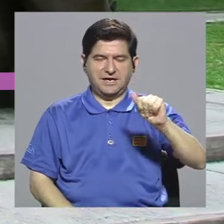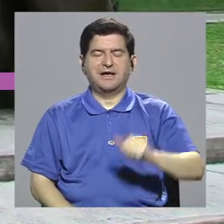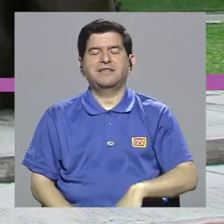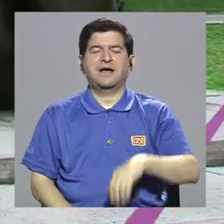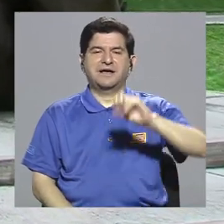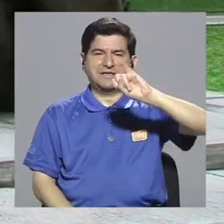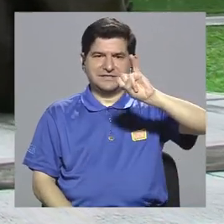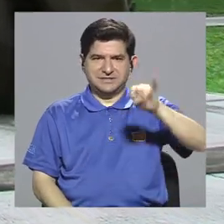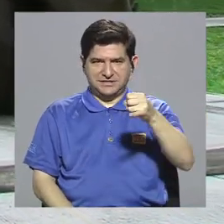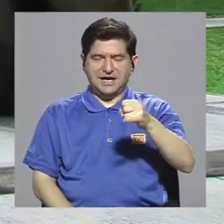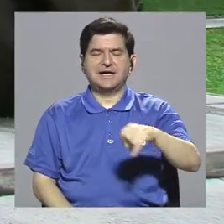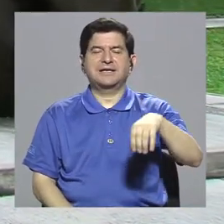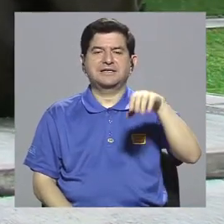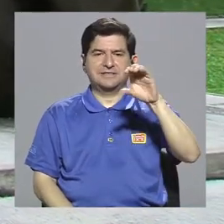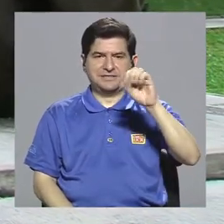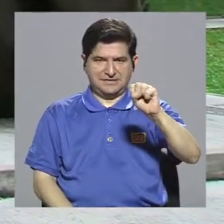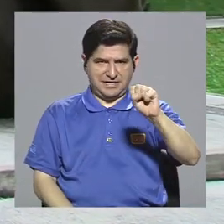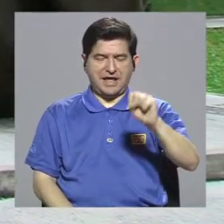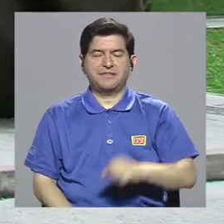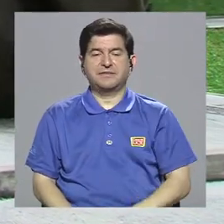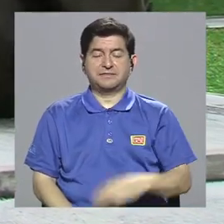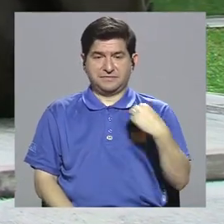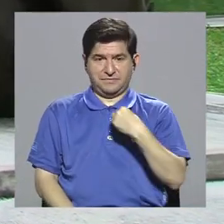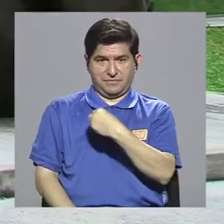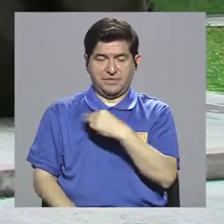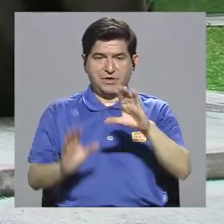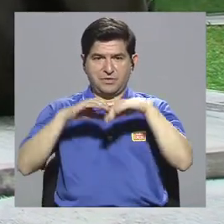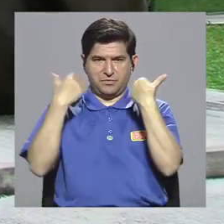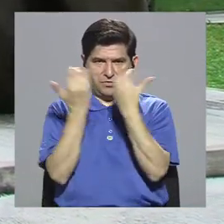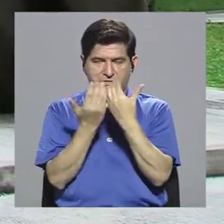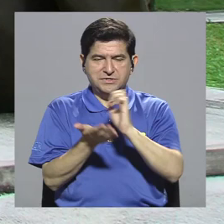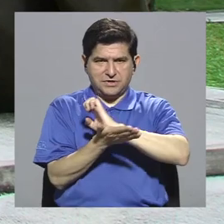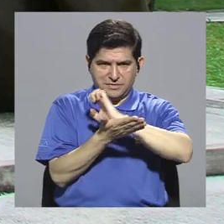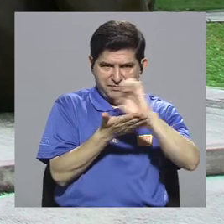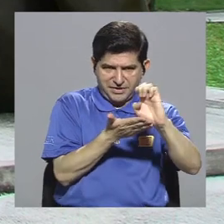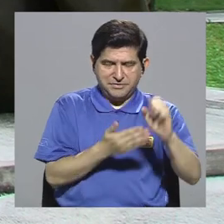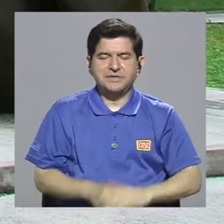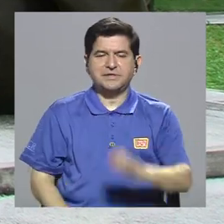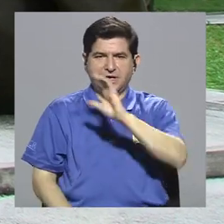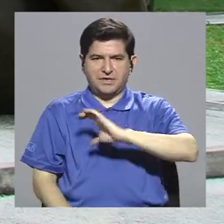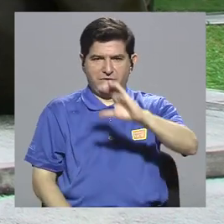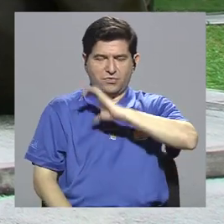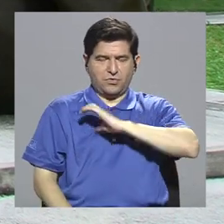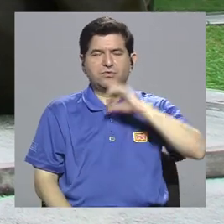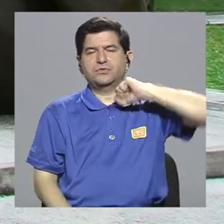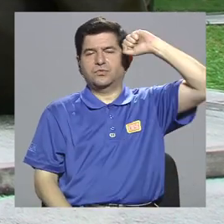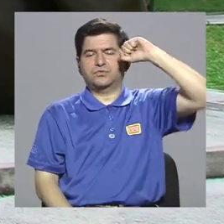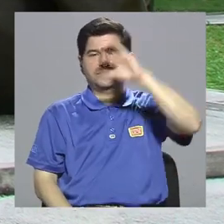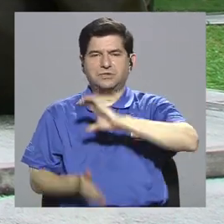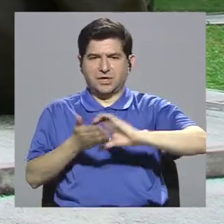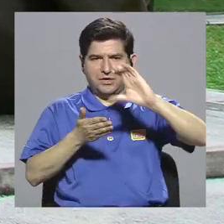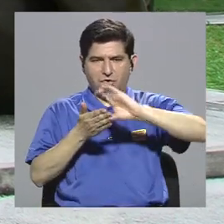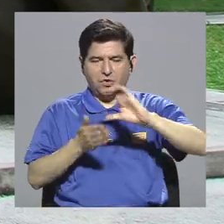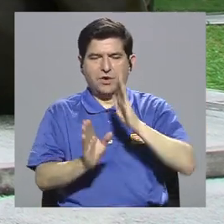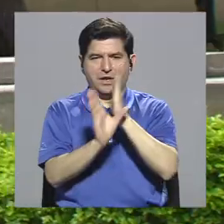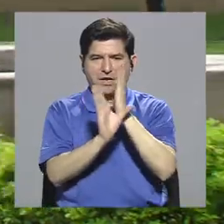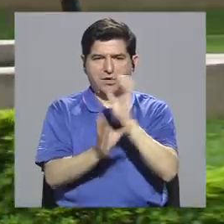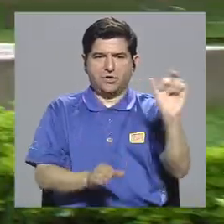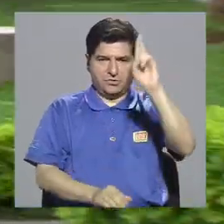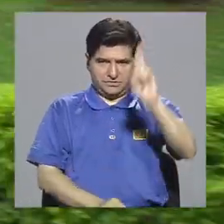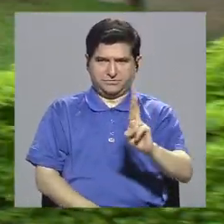Ella es psicóloga y es coordinadora de la Comisión para la Prevención del Comportamiento Suicida del Colegio de Psicólogos de Costa Rica.